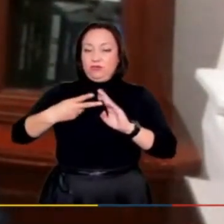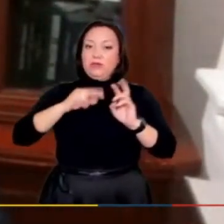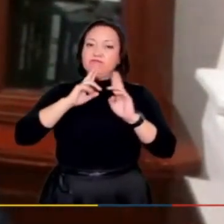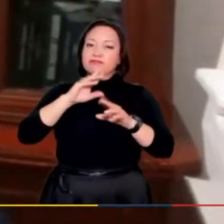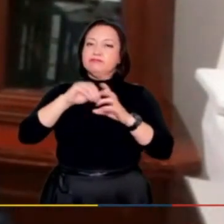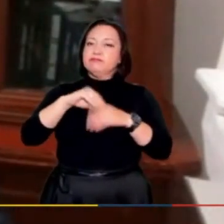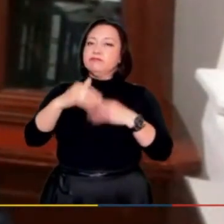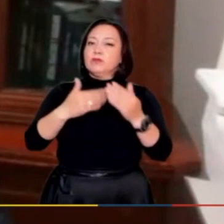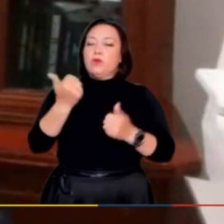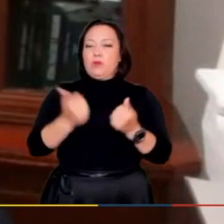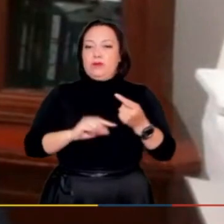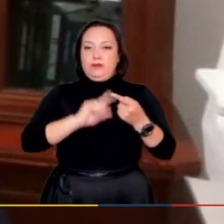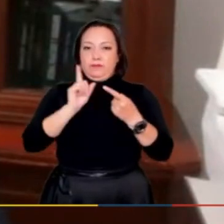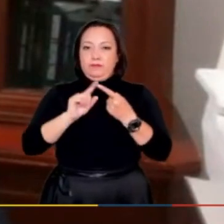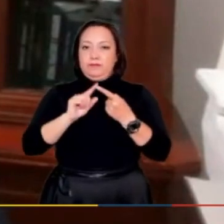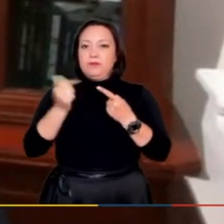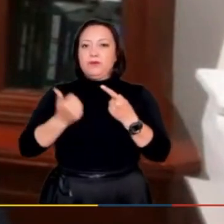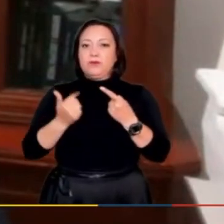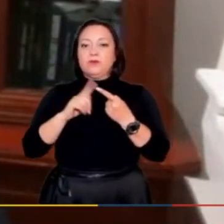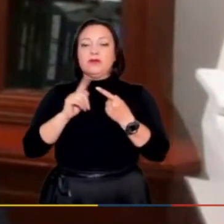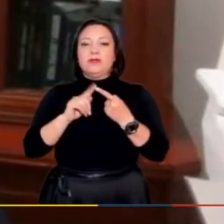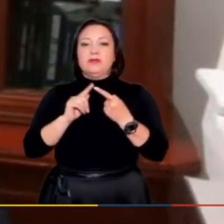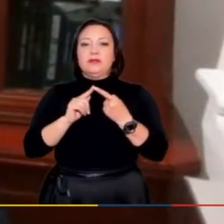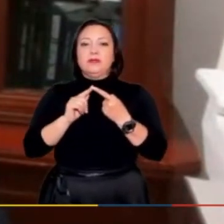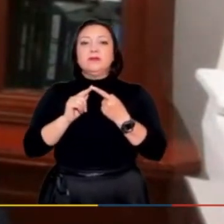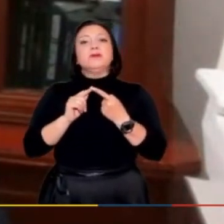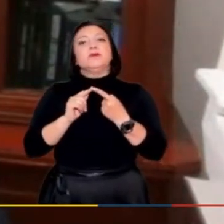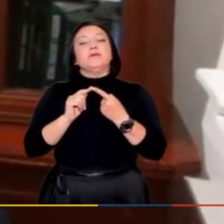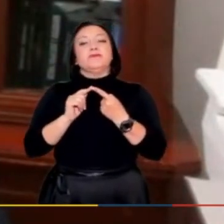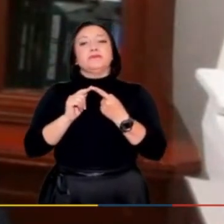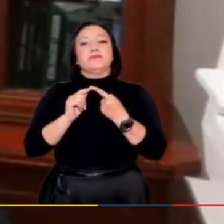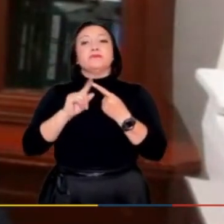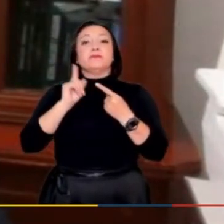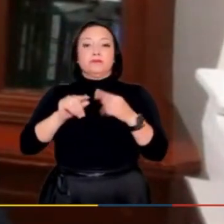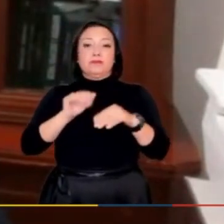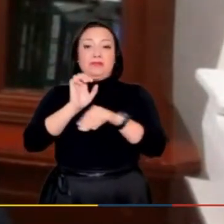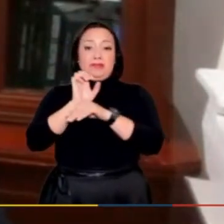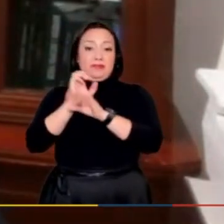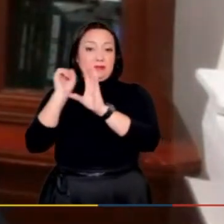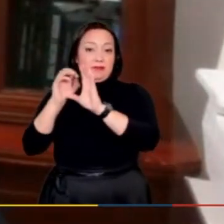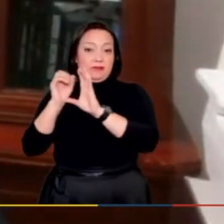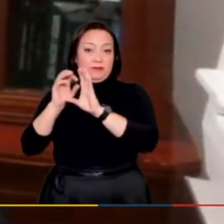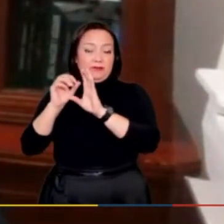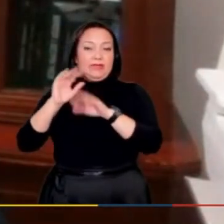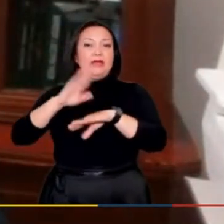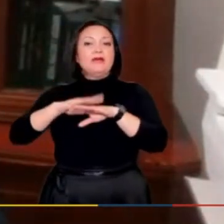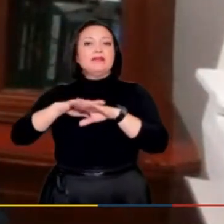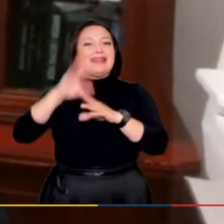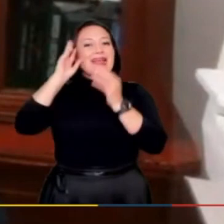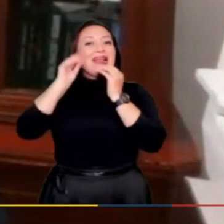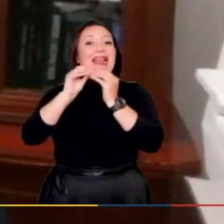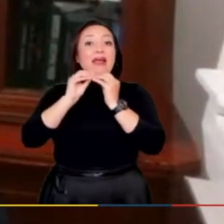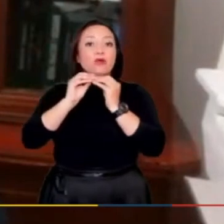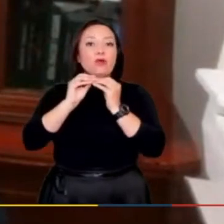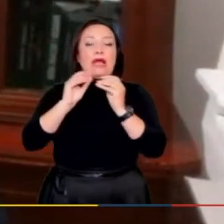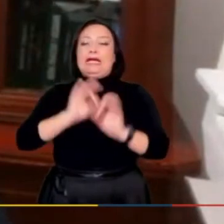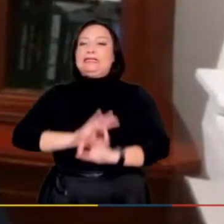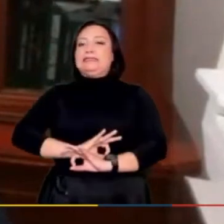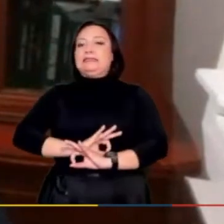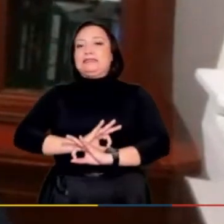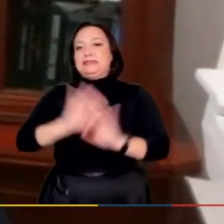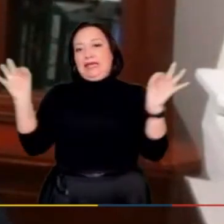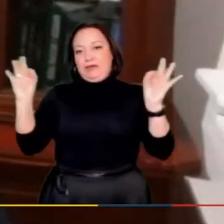fueron, primero, que la entidad financiera anuló la negociación de la mesa de